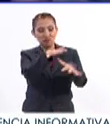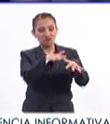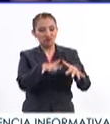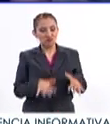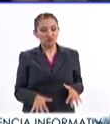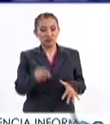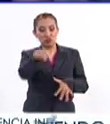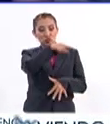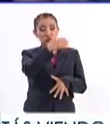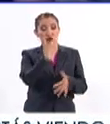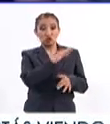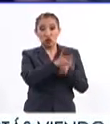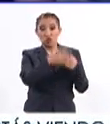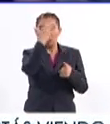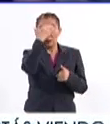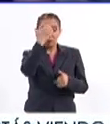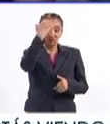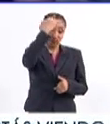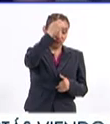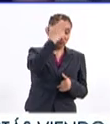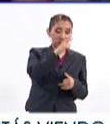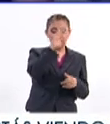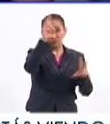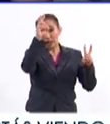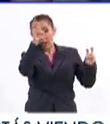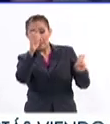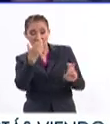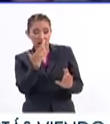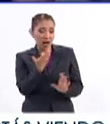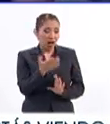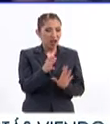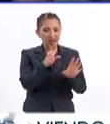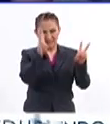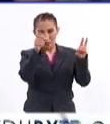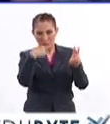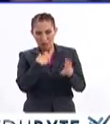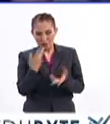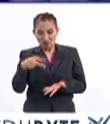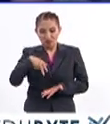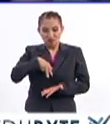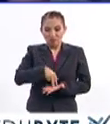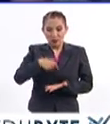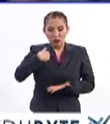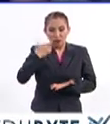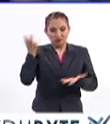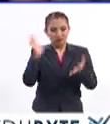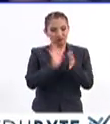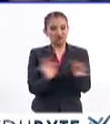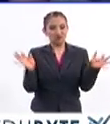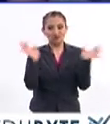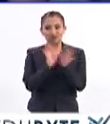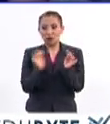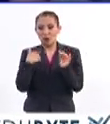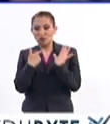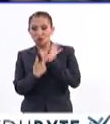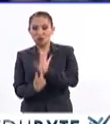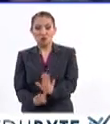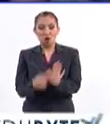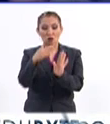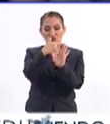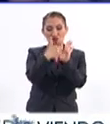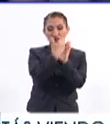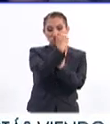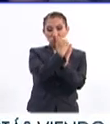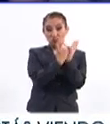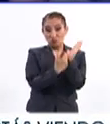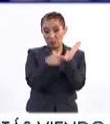auditorio donde todos tienen un cierto grado de experticia respecto al tema que quizá estoy trabajando o estoy presentando un